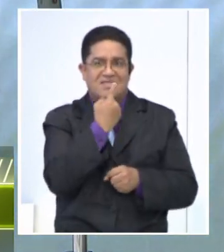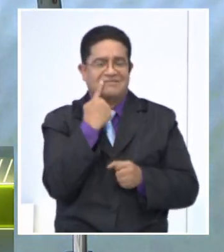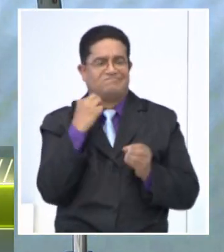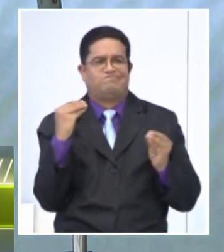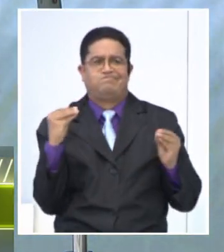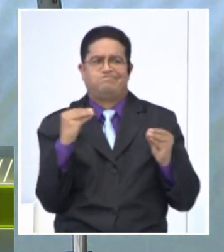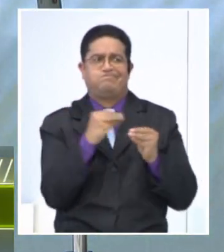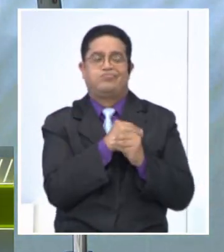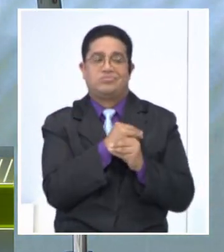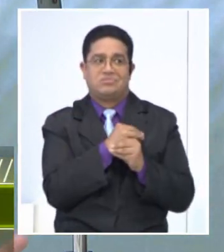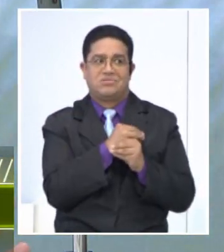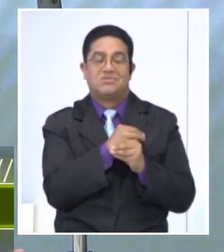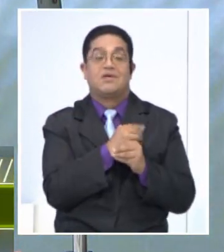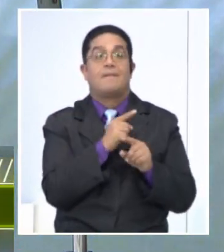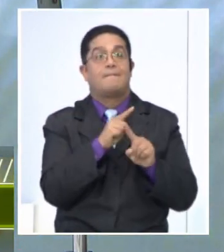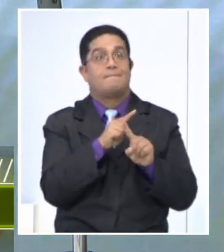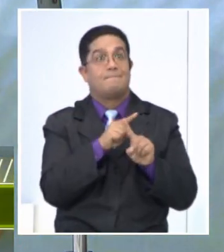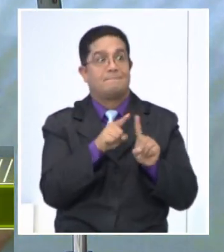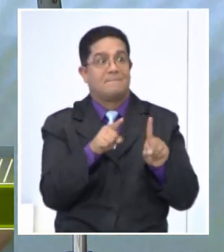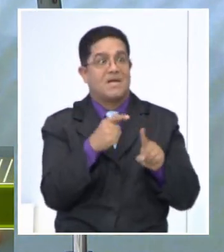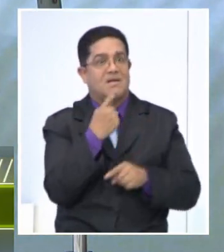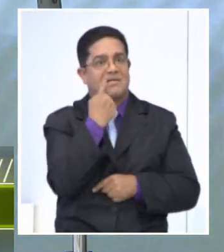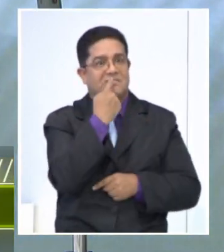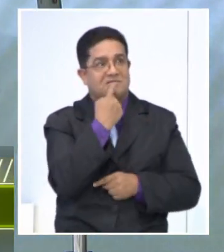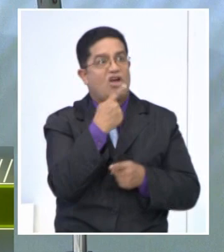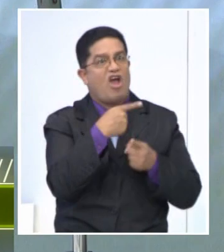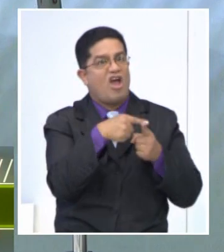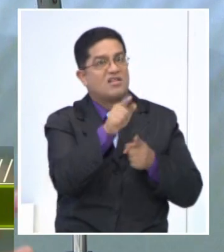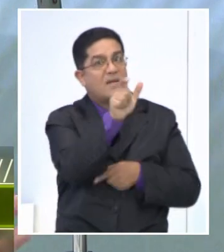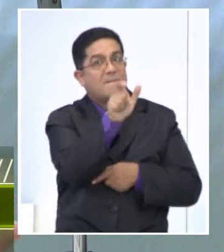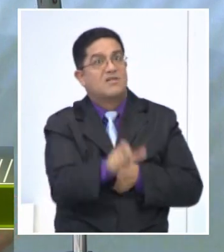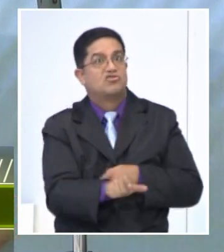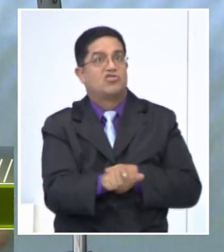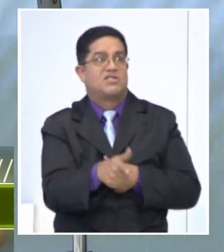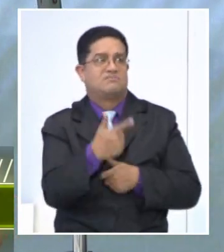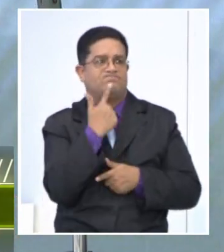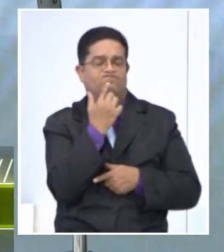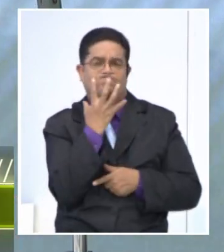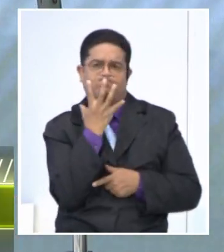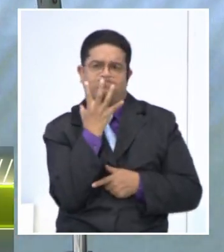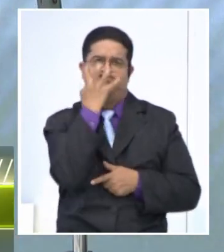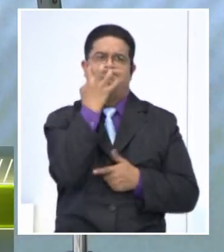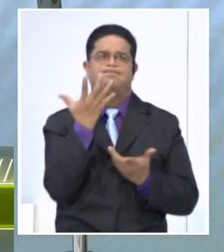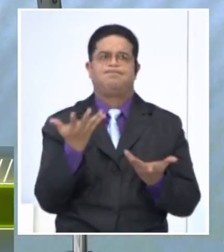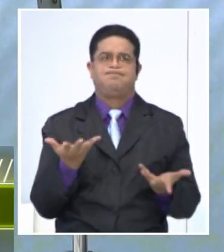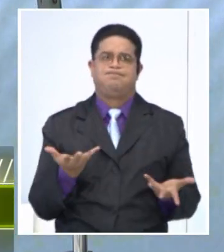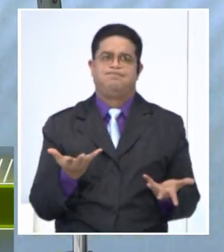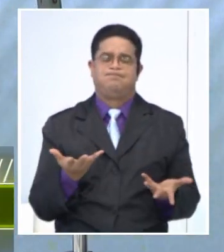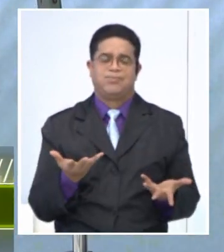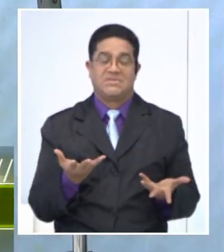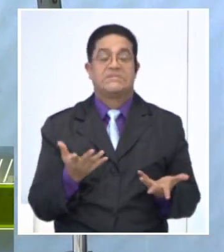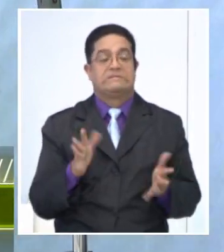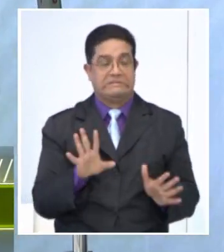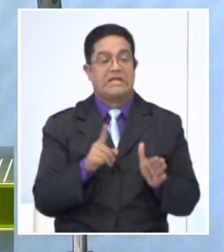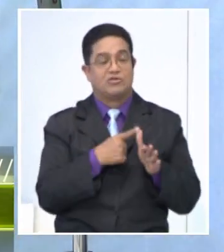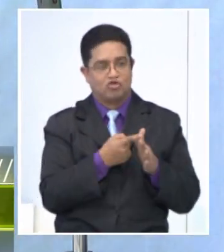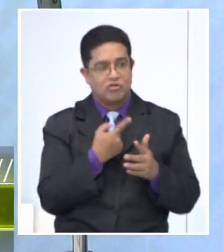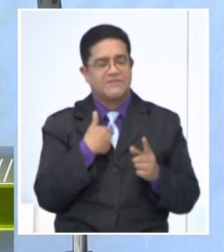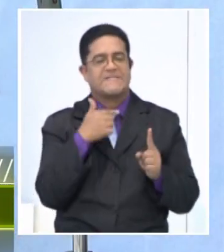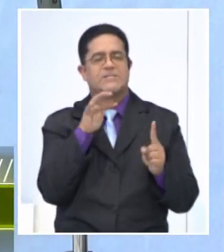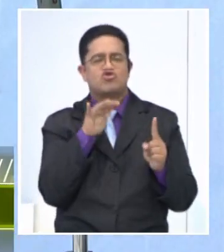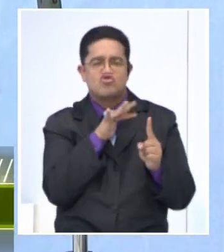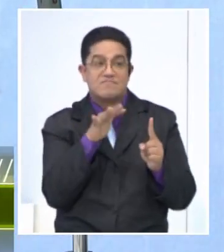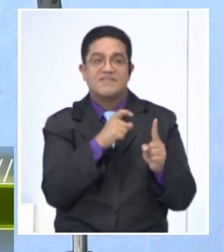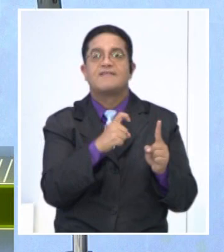armonización en la cara si ya te llegan unos labios hechos por otra persona que son exagerados para ese rostro. Entonces, el convencerlas, pues